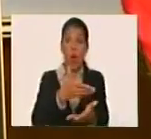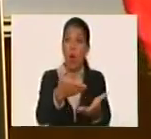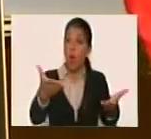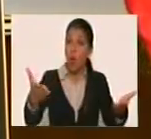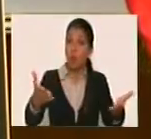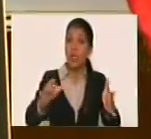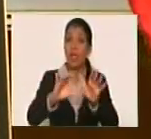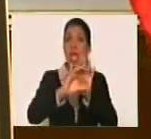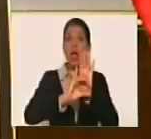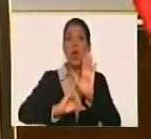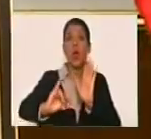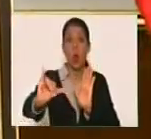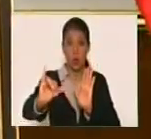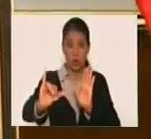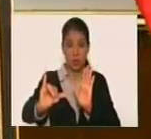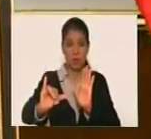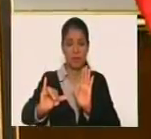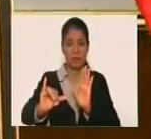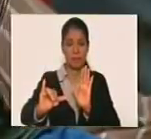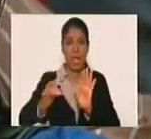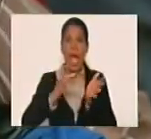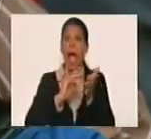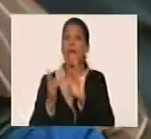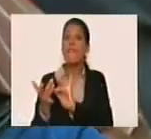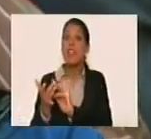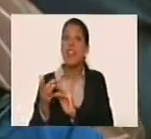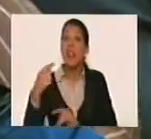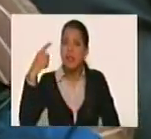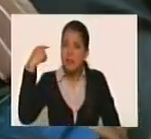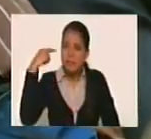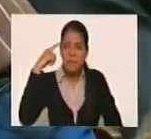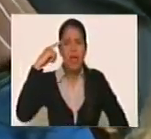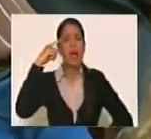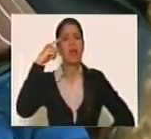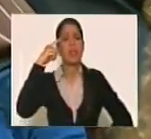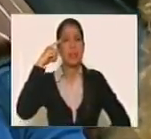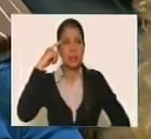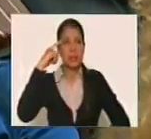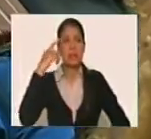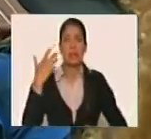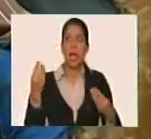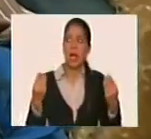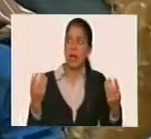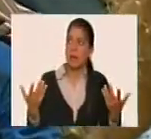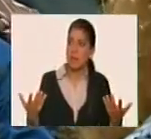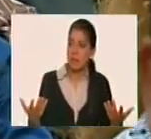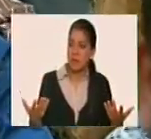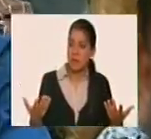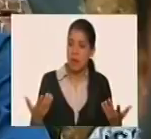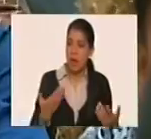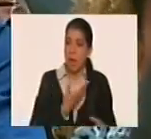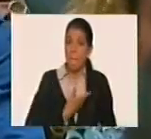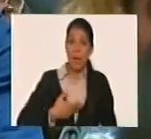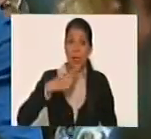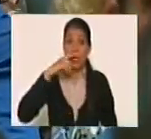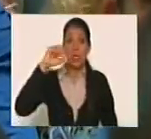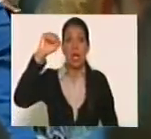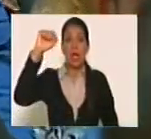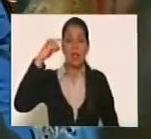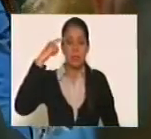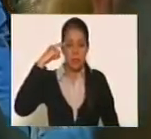aquí presentes, no tenían ni la mínima idea de que se le podría ocurrir al presidente Maduro convocar a una